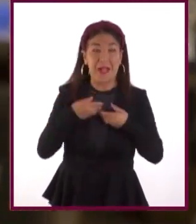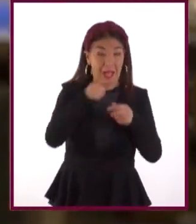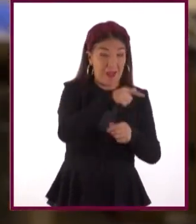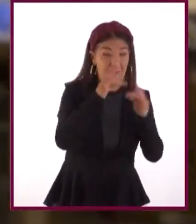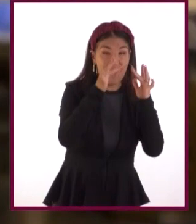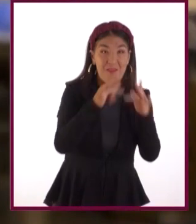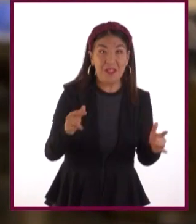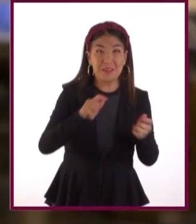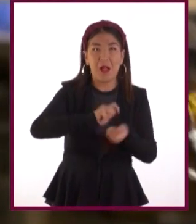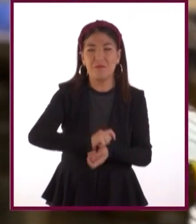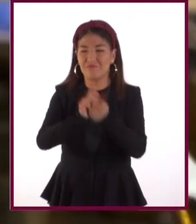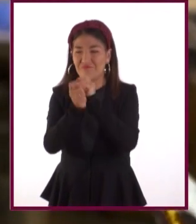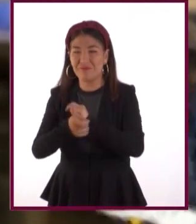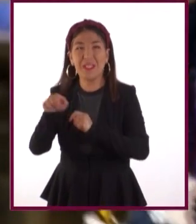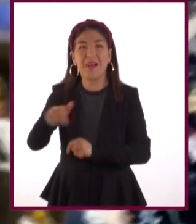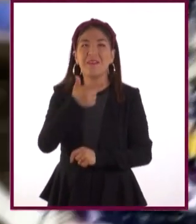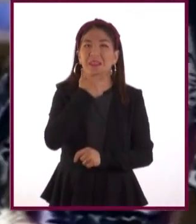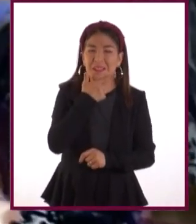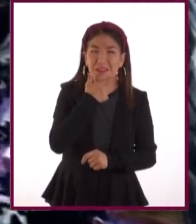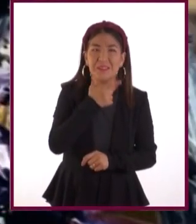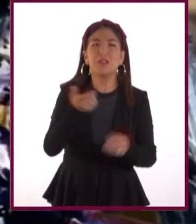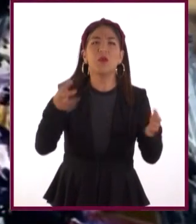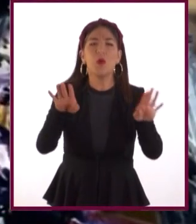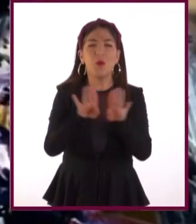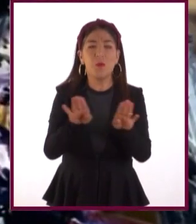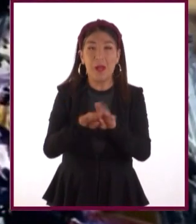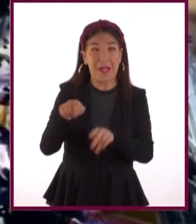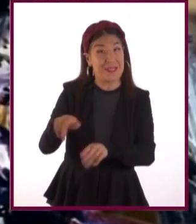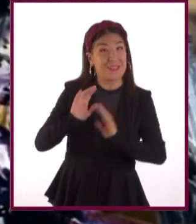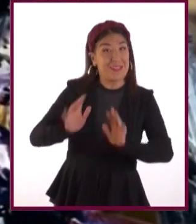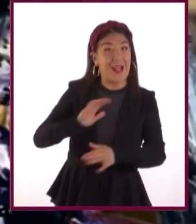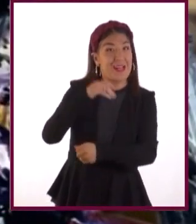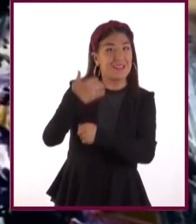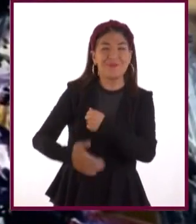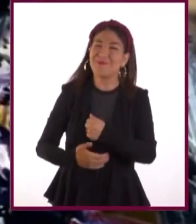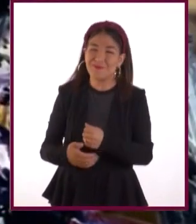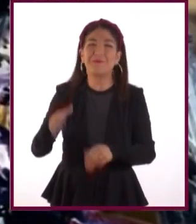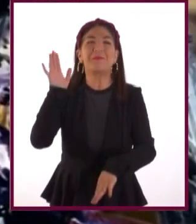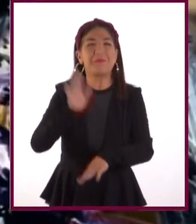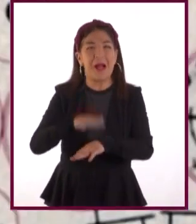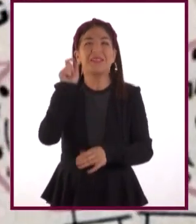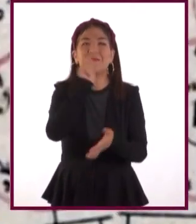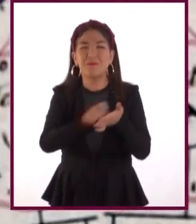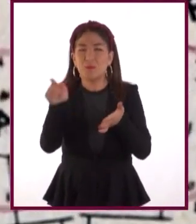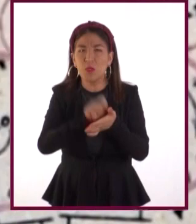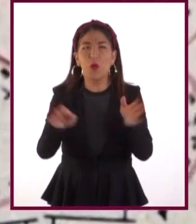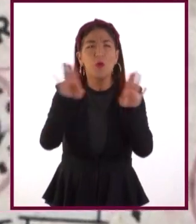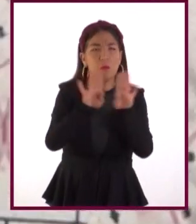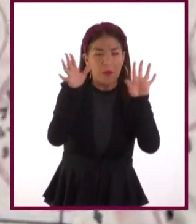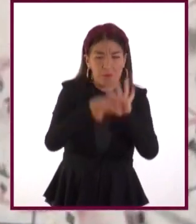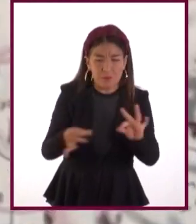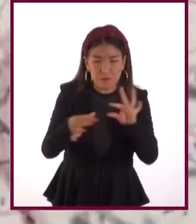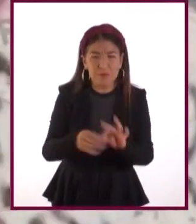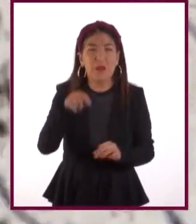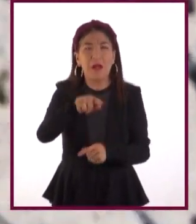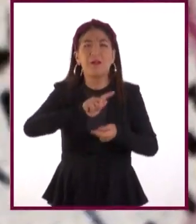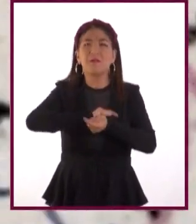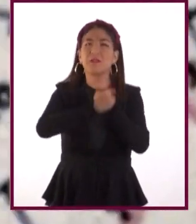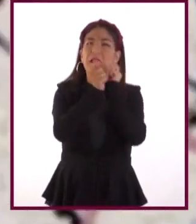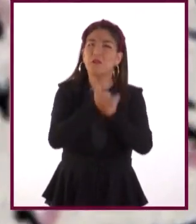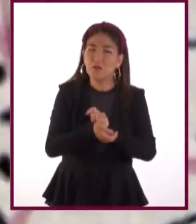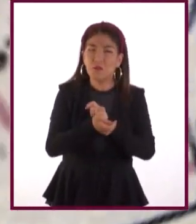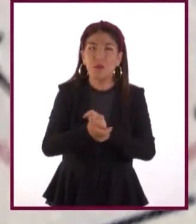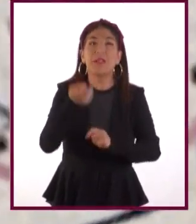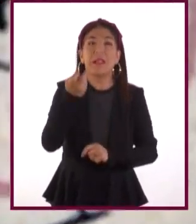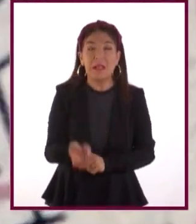y lo tradujo del francés al inglés. Sin embargo, su trabajo no acabó allí. Ada le agregó notas explicativas